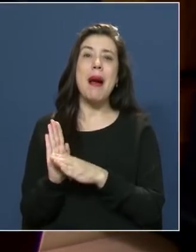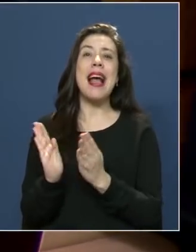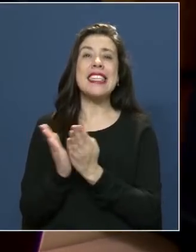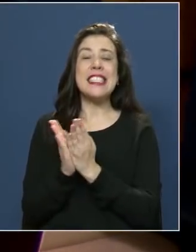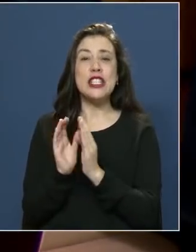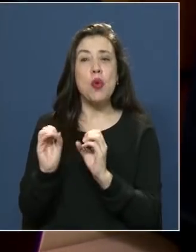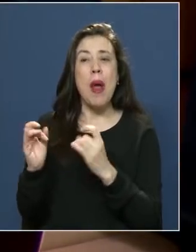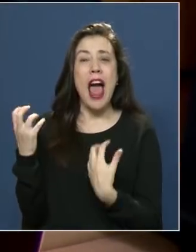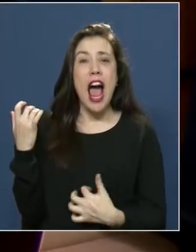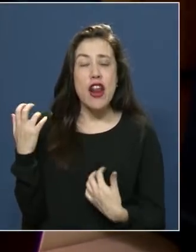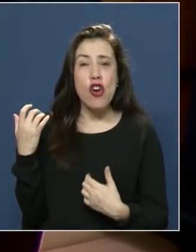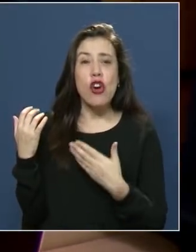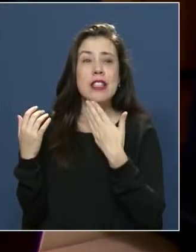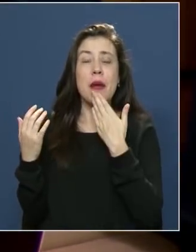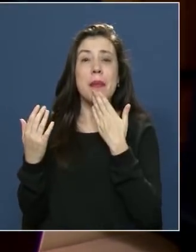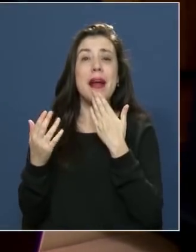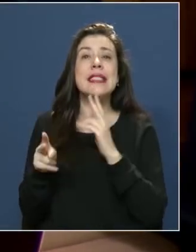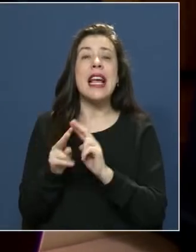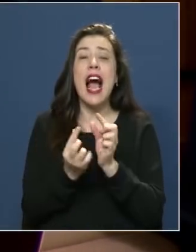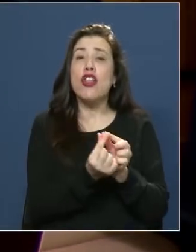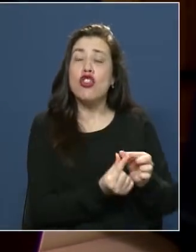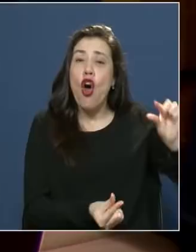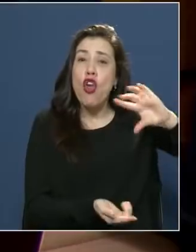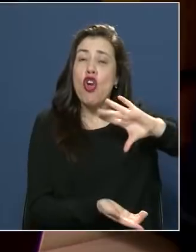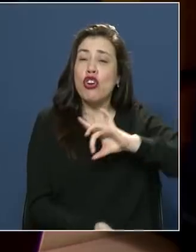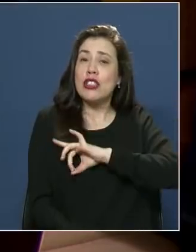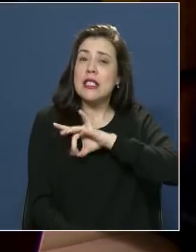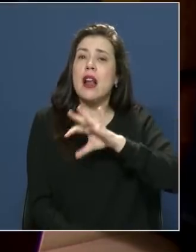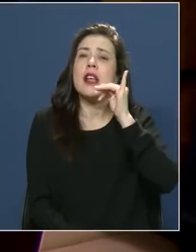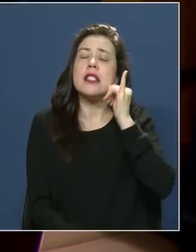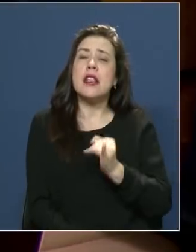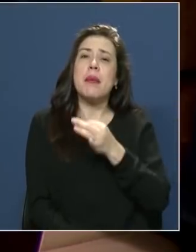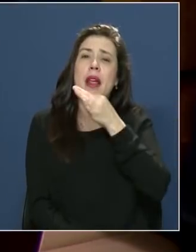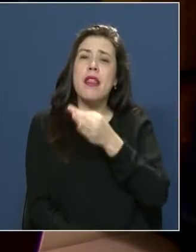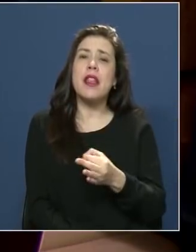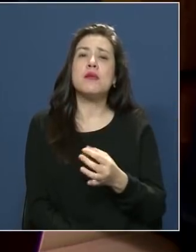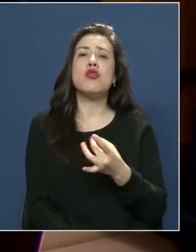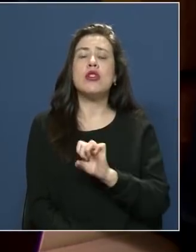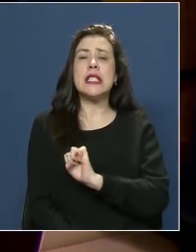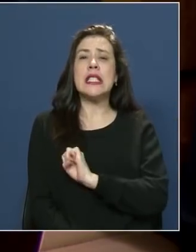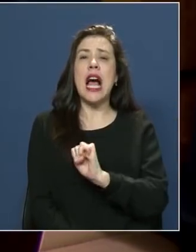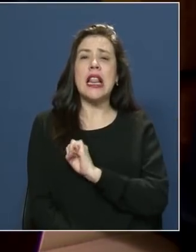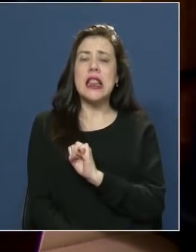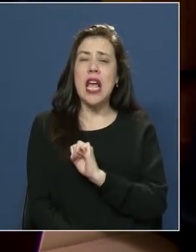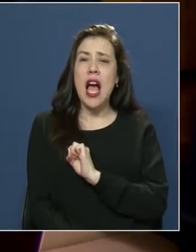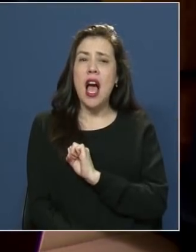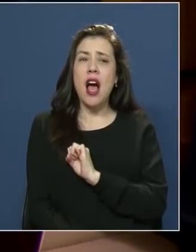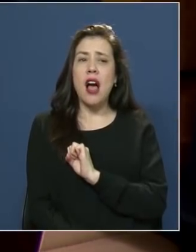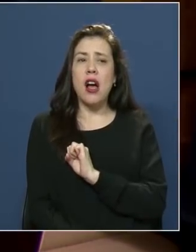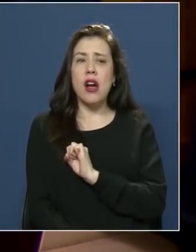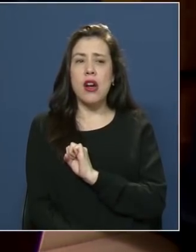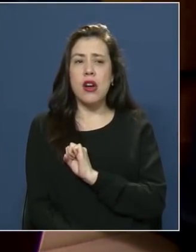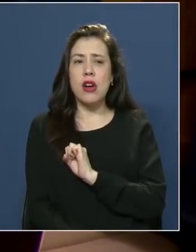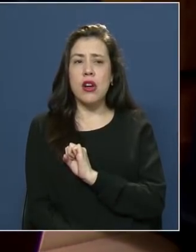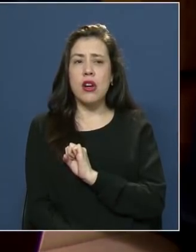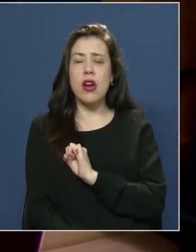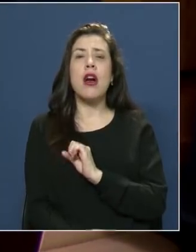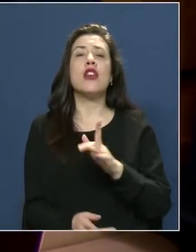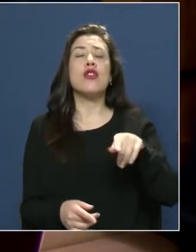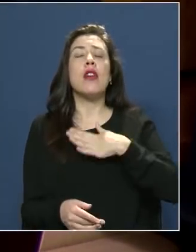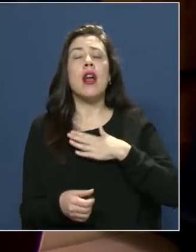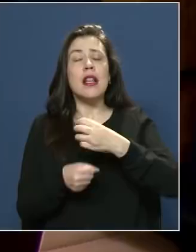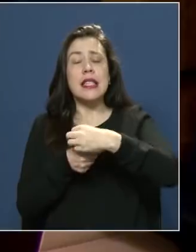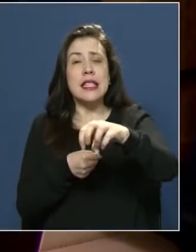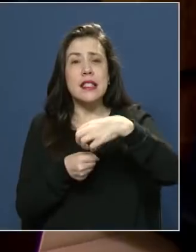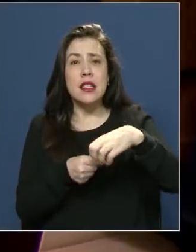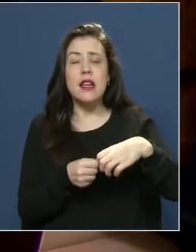rock esté en todo Chile. Siempre hablamos, y muchas veces desde Santiago, ustedes me han escuchado que hablar siempre del tema de la descentralización, y sería